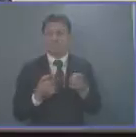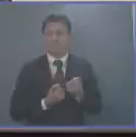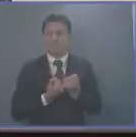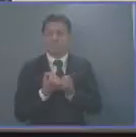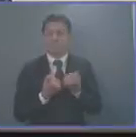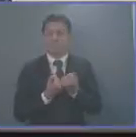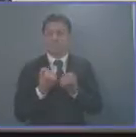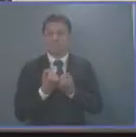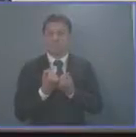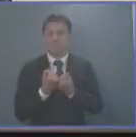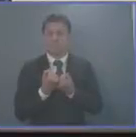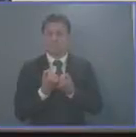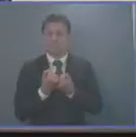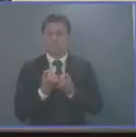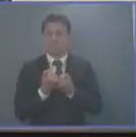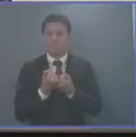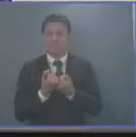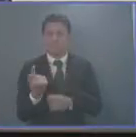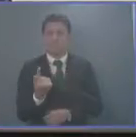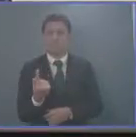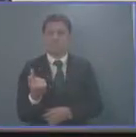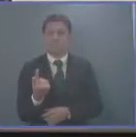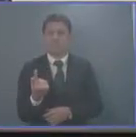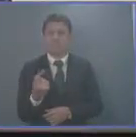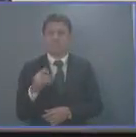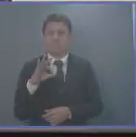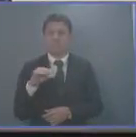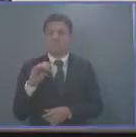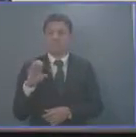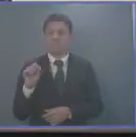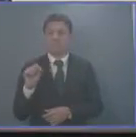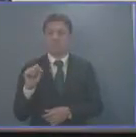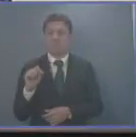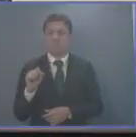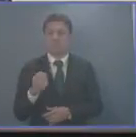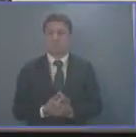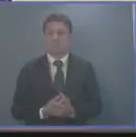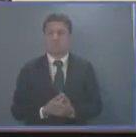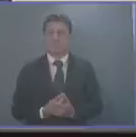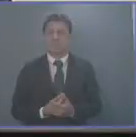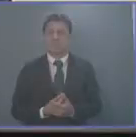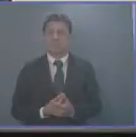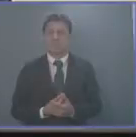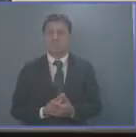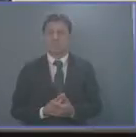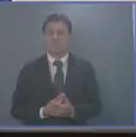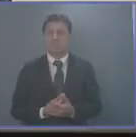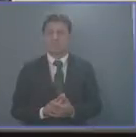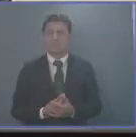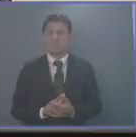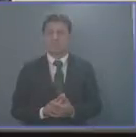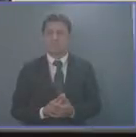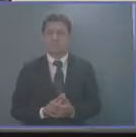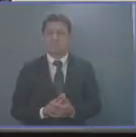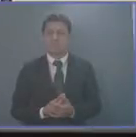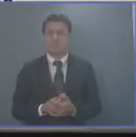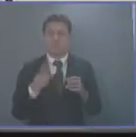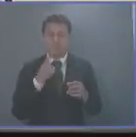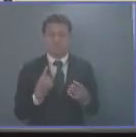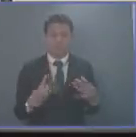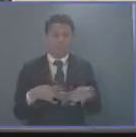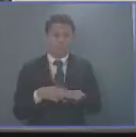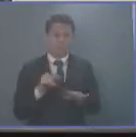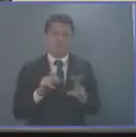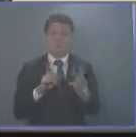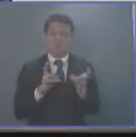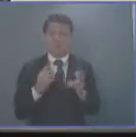prestaciones sociales de los veteranos militares de la fuerza armada y ex combatientes del frente farabundo martí para la liberación nacional que participaron en el conflicto